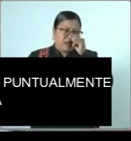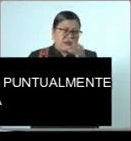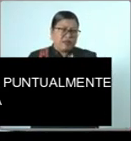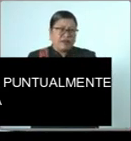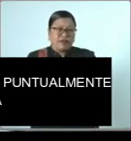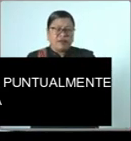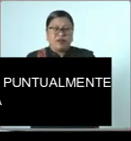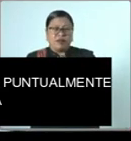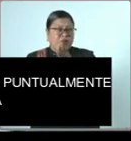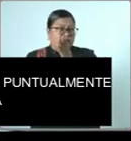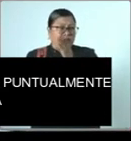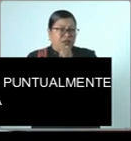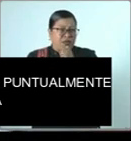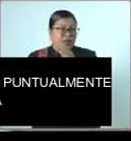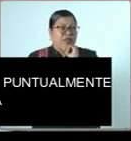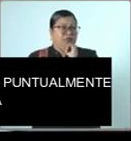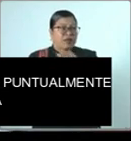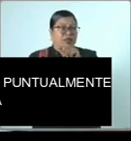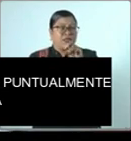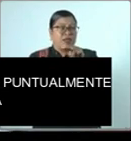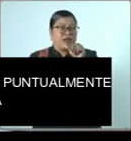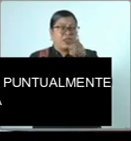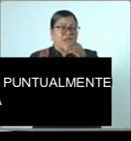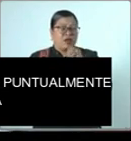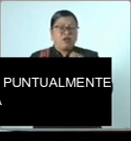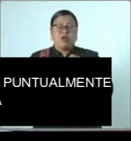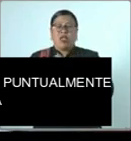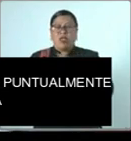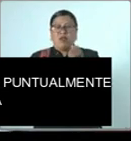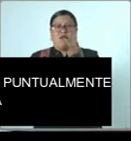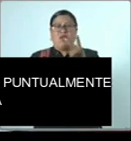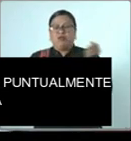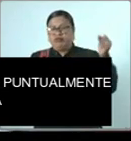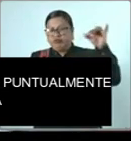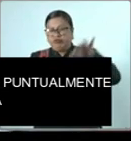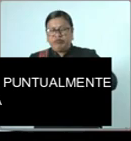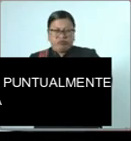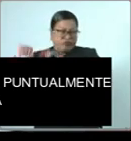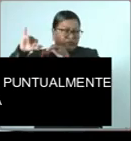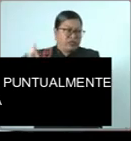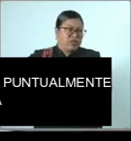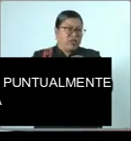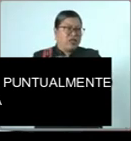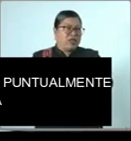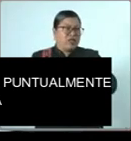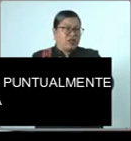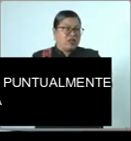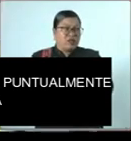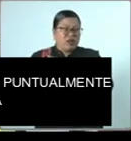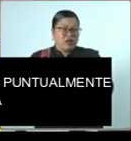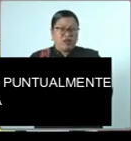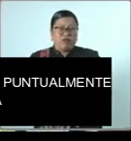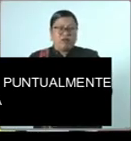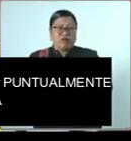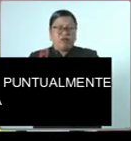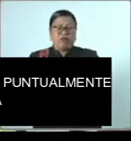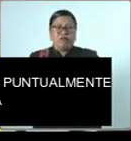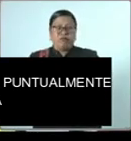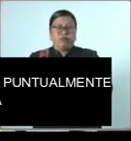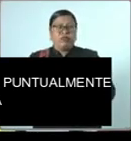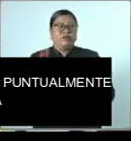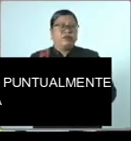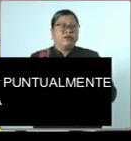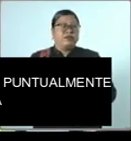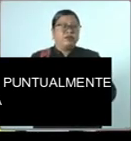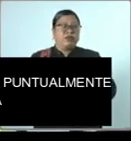San Andrés Hidalgo y Tenango por dos deslaves. Y en el Istmo de Tehuantepec se reportó la inundación en San Juan Huichicobi,